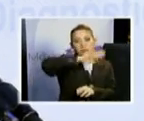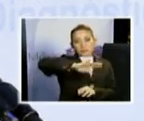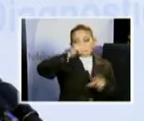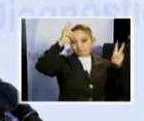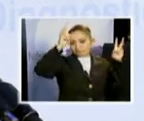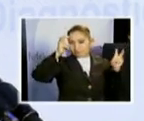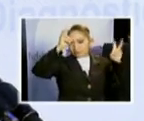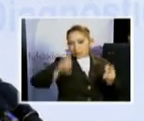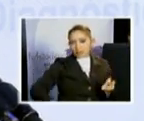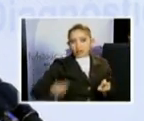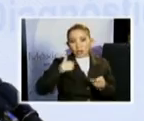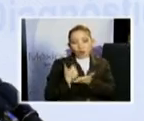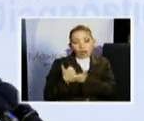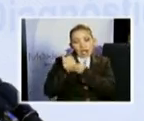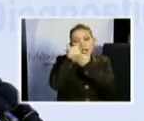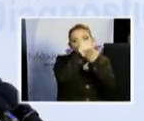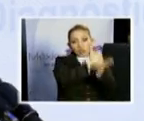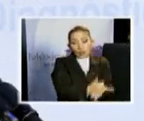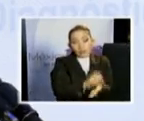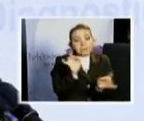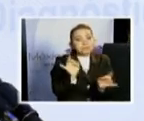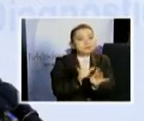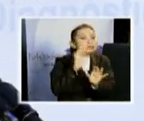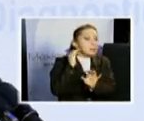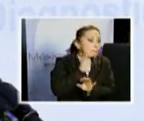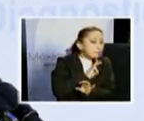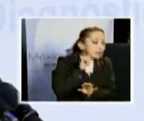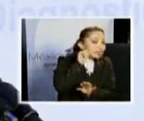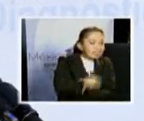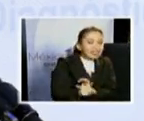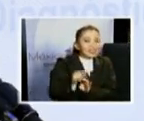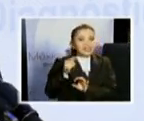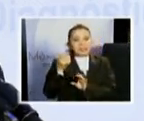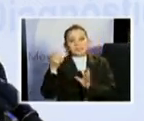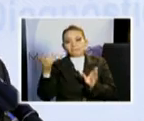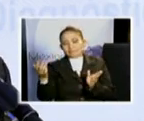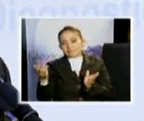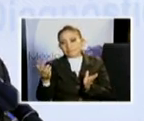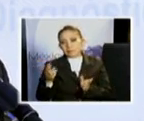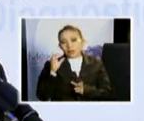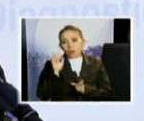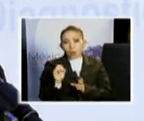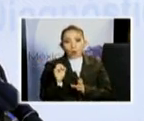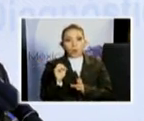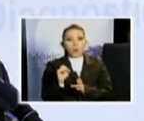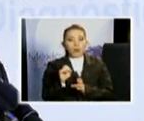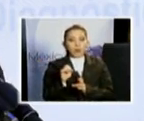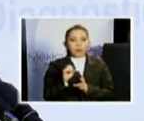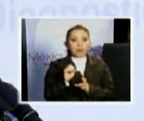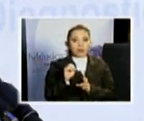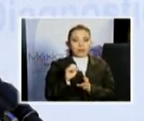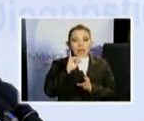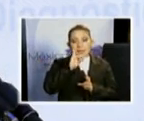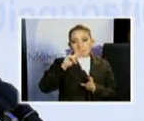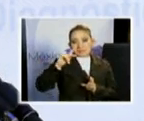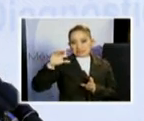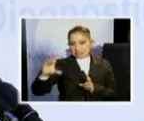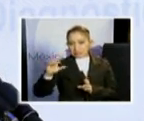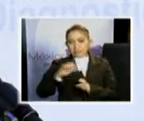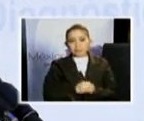comúnmente como contribuciones tentativas determinadas nacionalmente o INDCs por sus siglas en